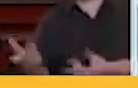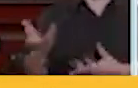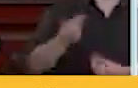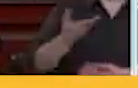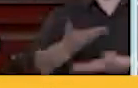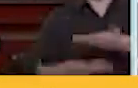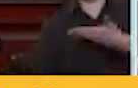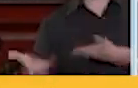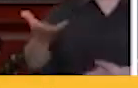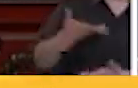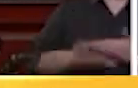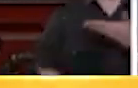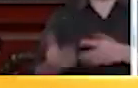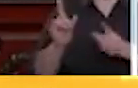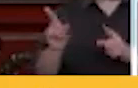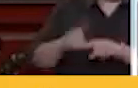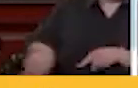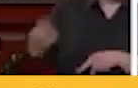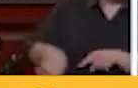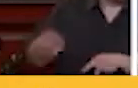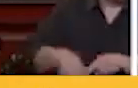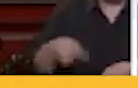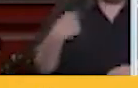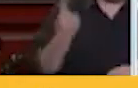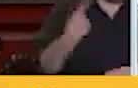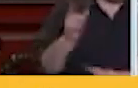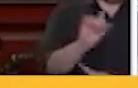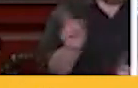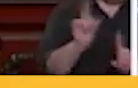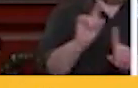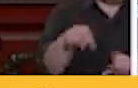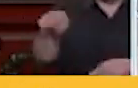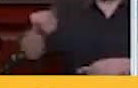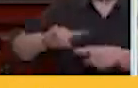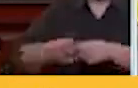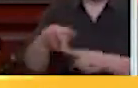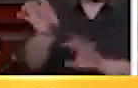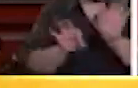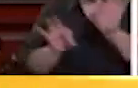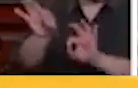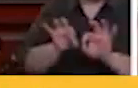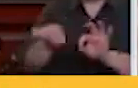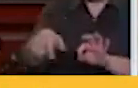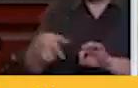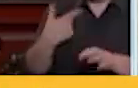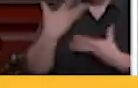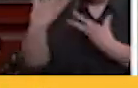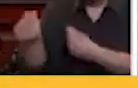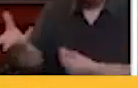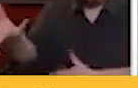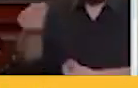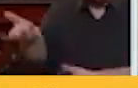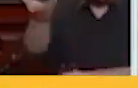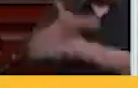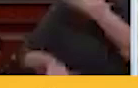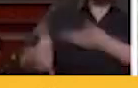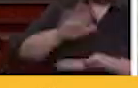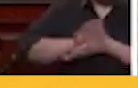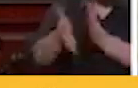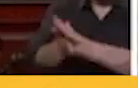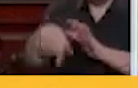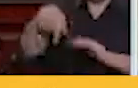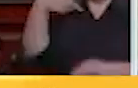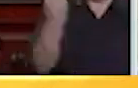están recibiendo. ¿Esos serían los puntos donde hay acuerdos entre la mayoría de los gobernadores? Mire, no hay